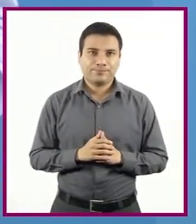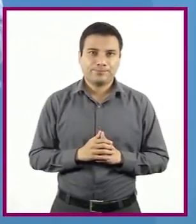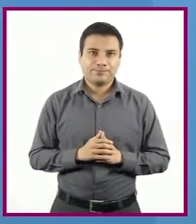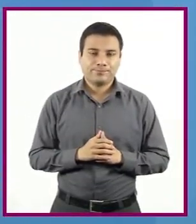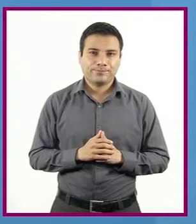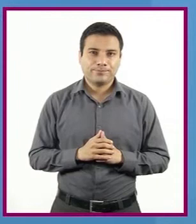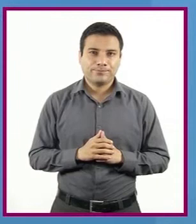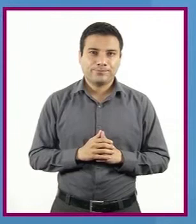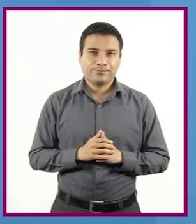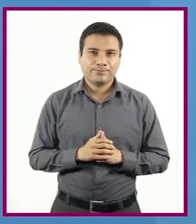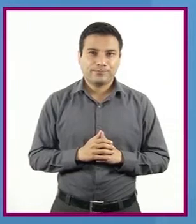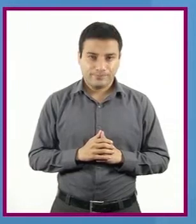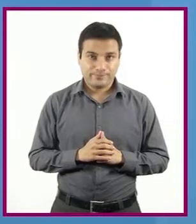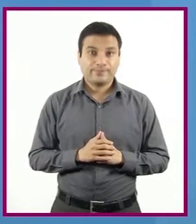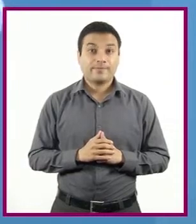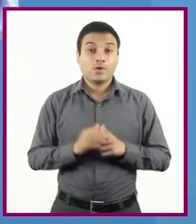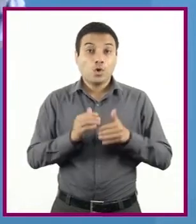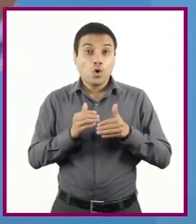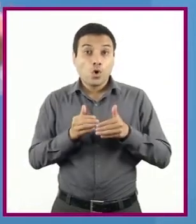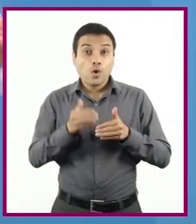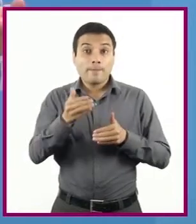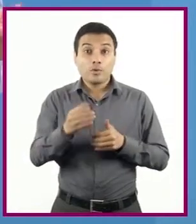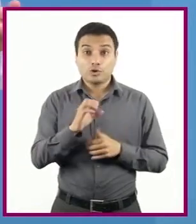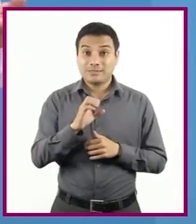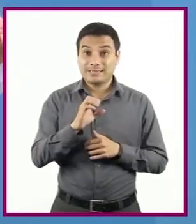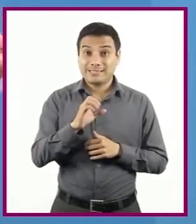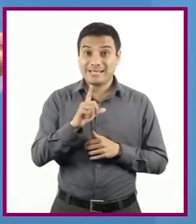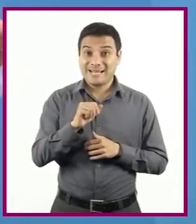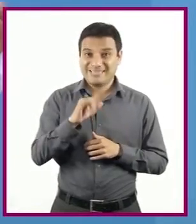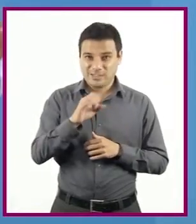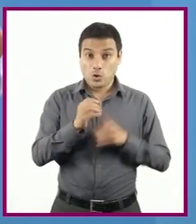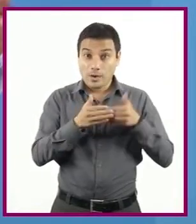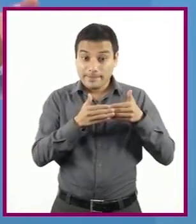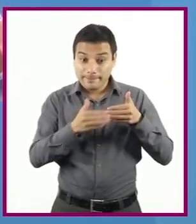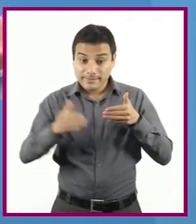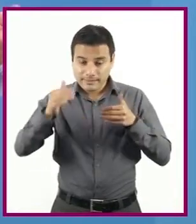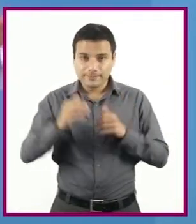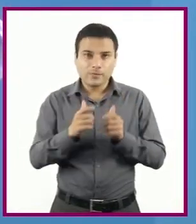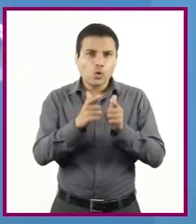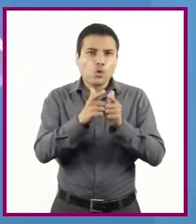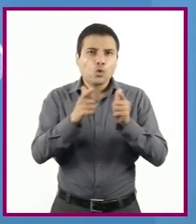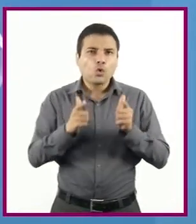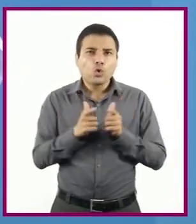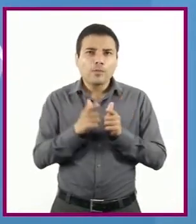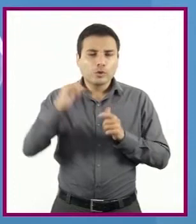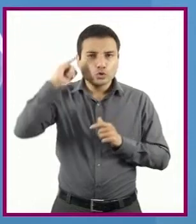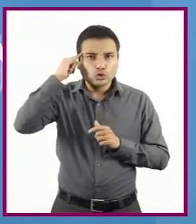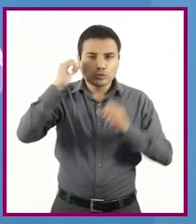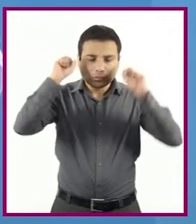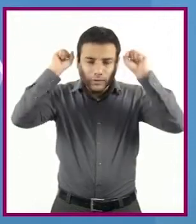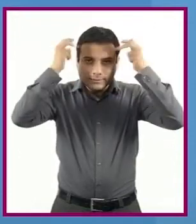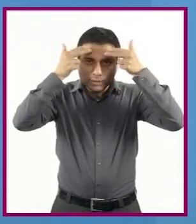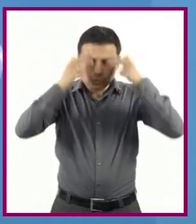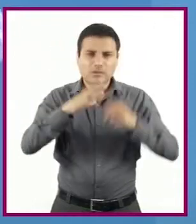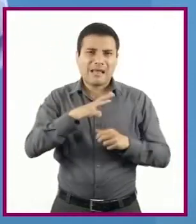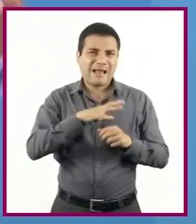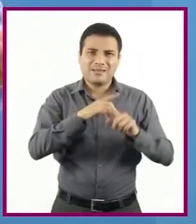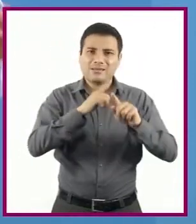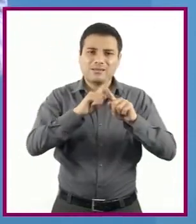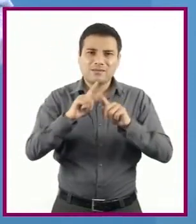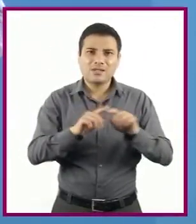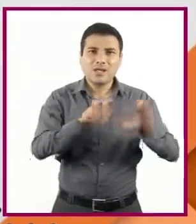Al inicio del periodo posclásico, los asentamientos huastecos eran dispersos y no tenían grandes centros